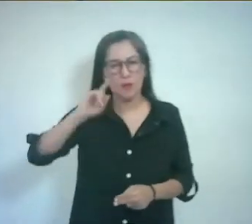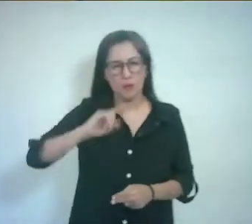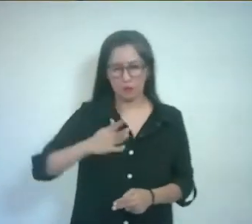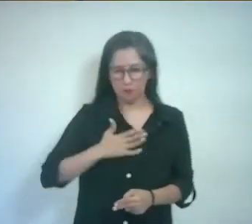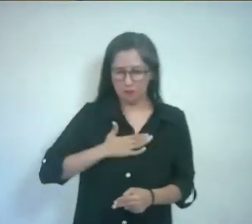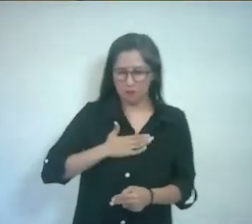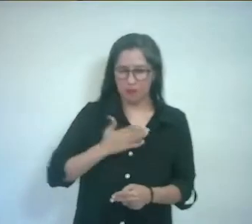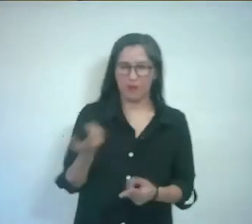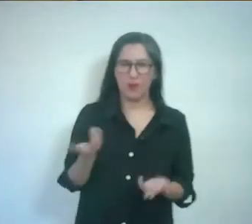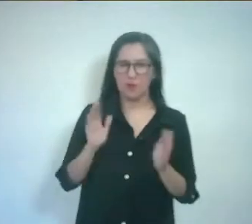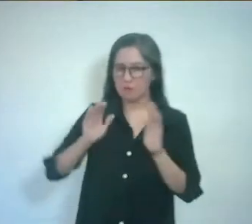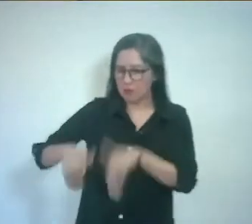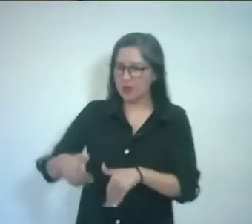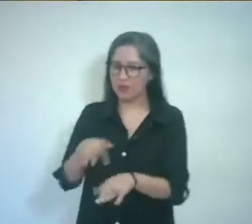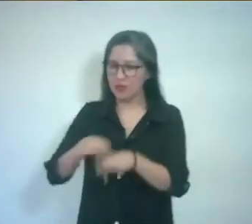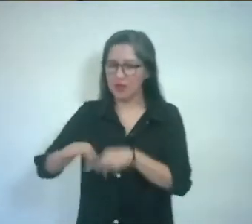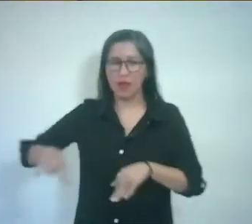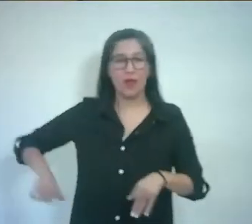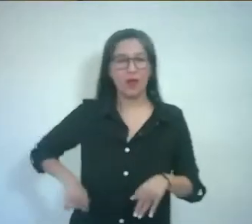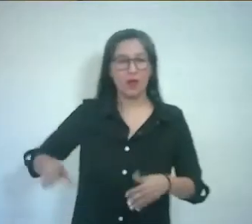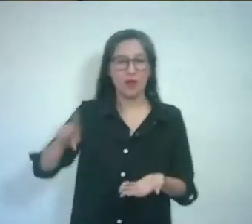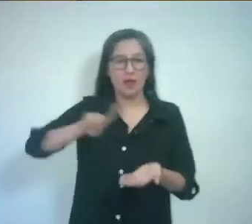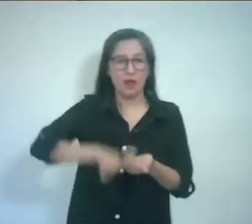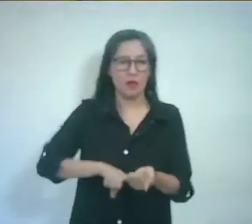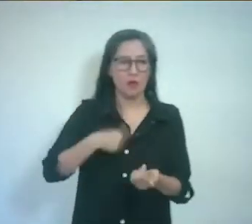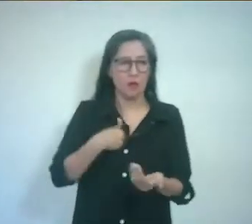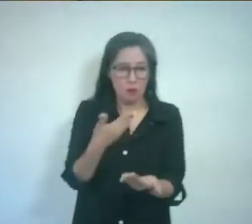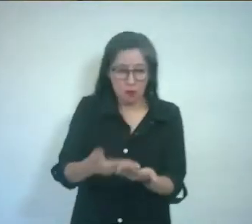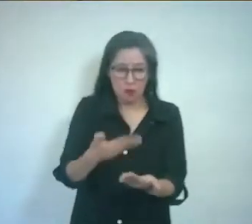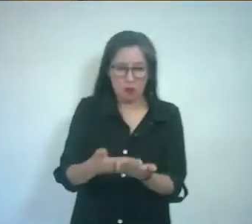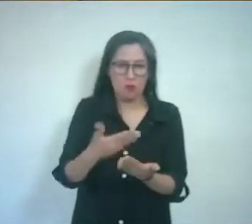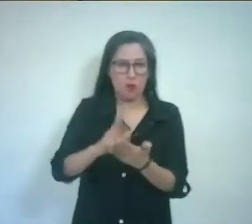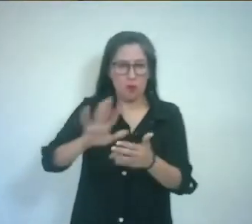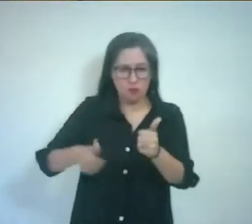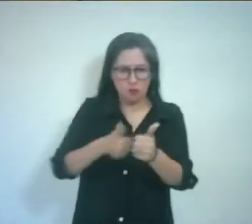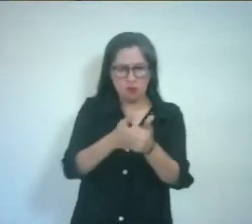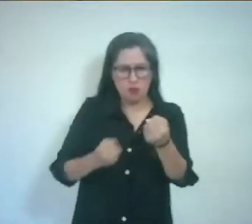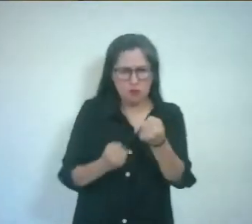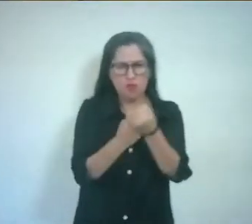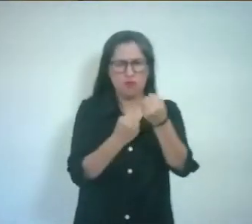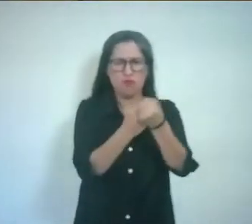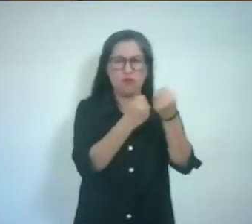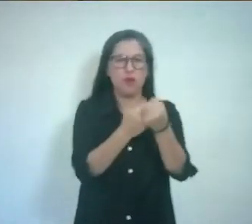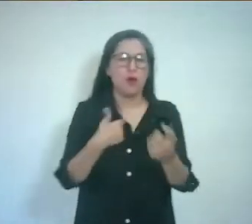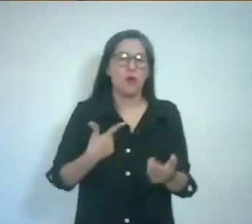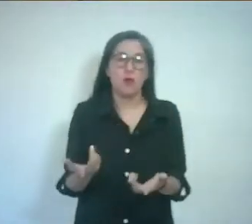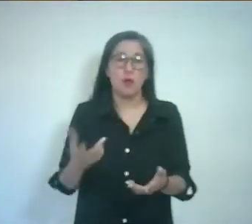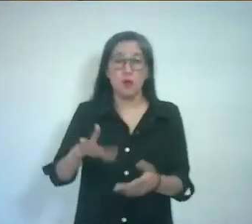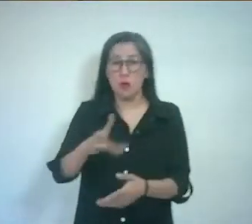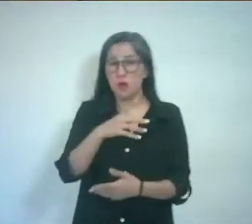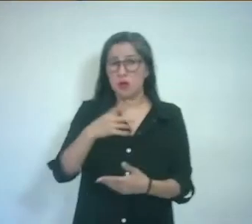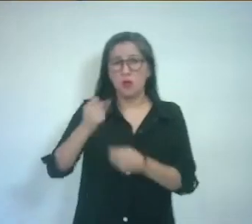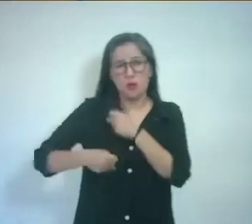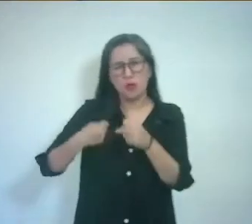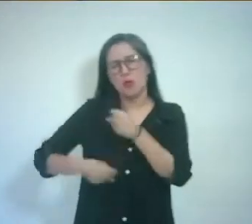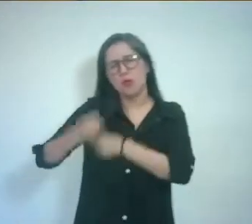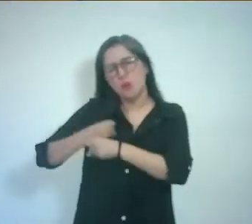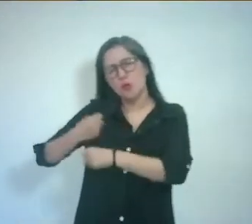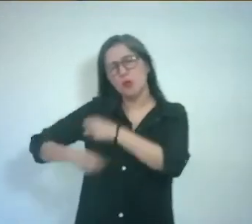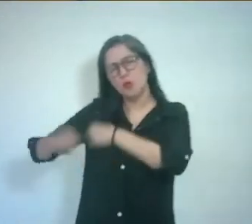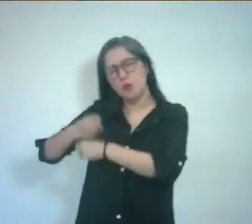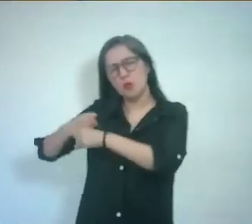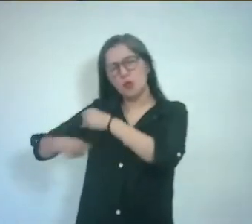del ejercicio público, que es resultado y respaldo de un esfuerzo vehemente de cientos de años de